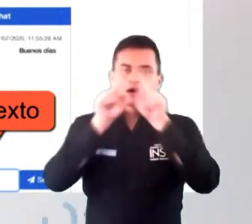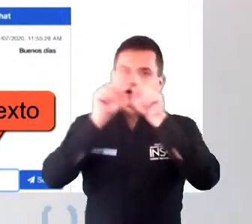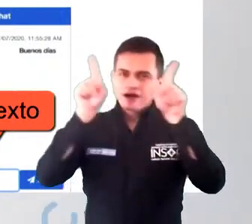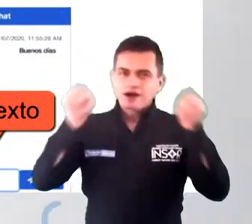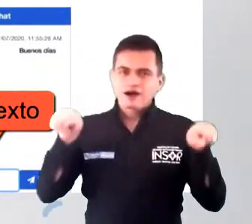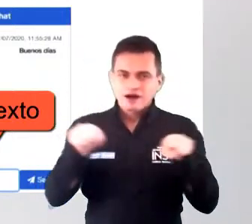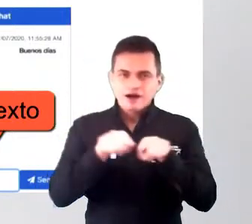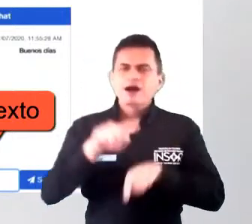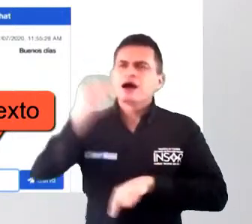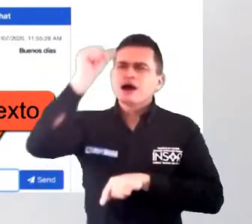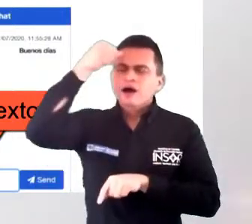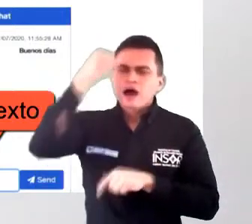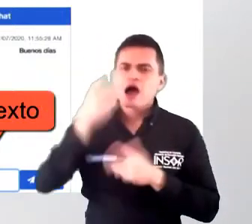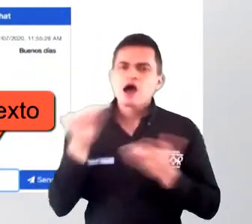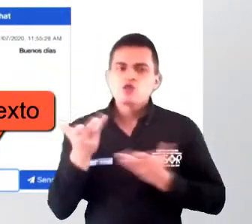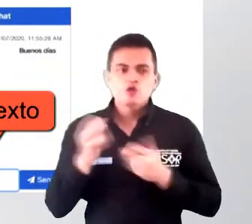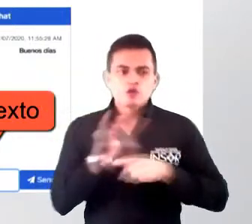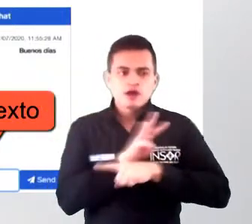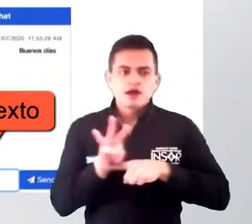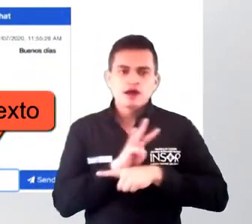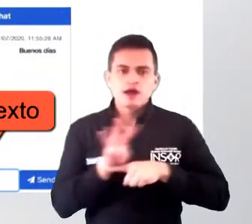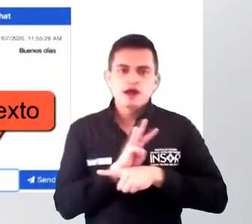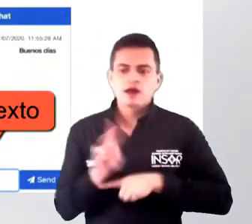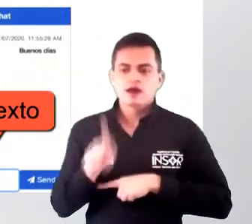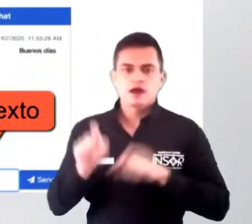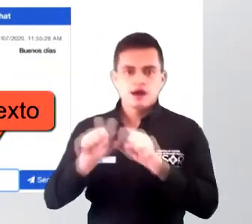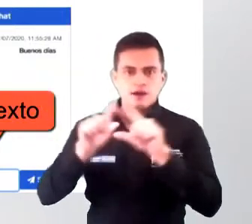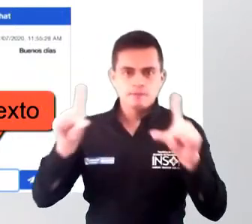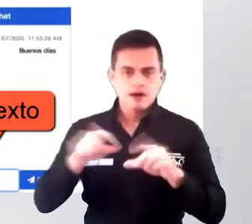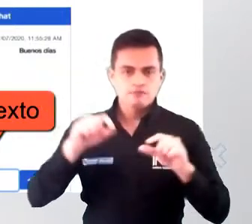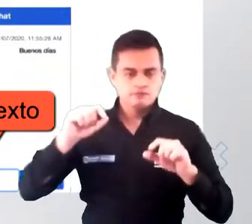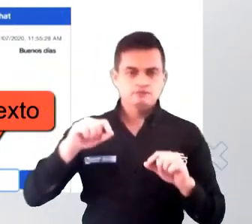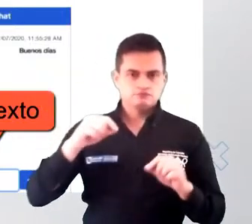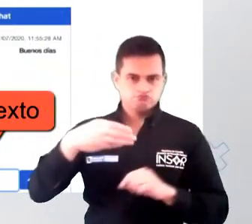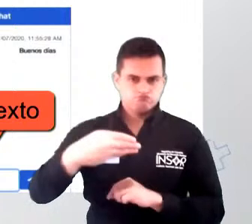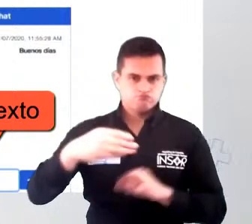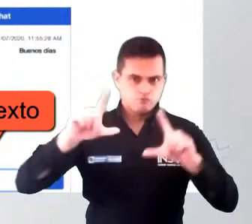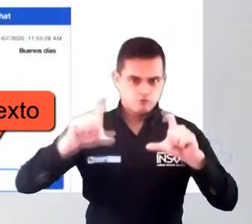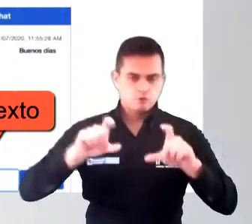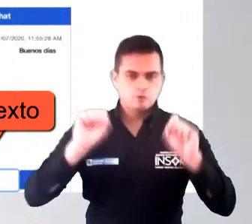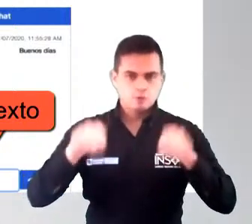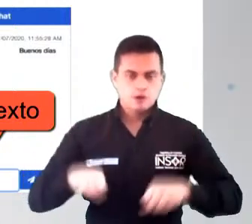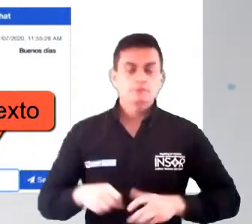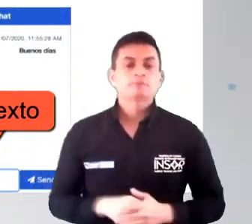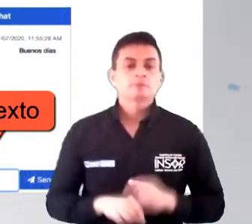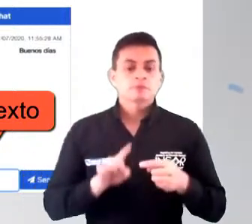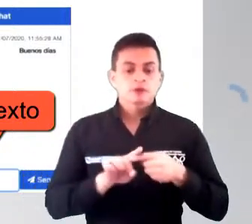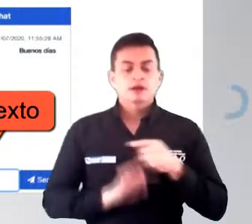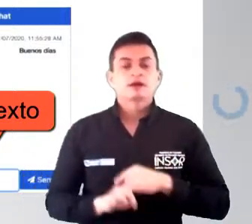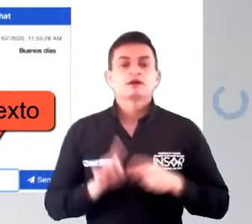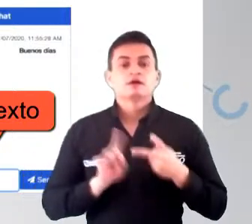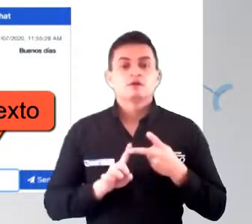esas direcciones. Pero más importante que eso, quisiera decirles que hay 2,600